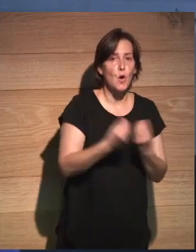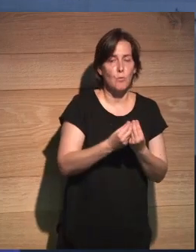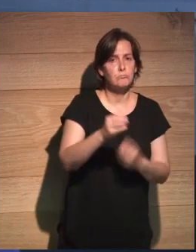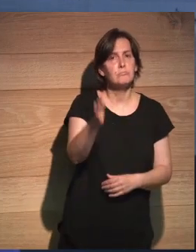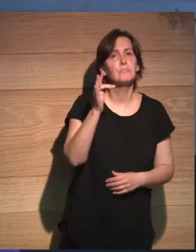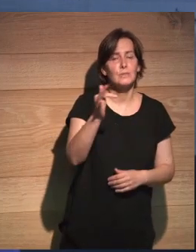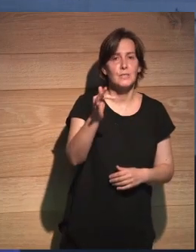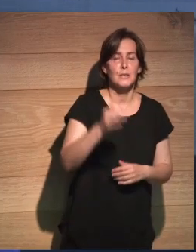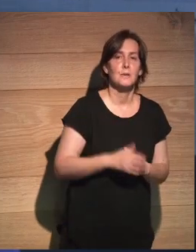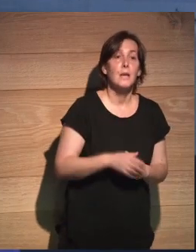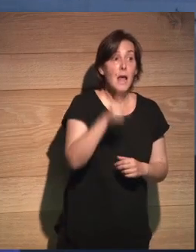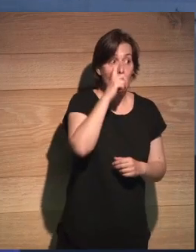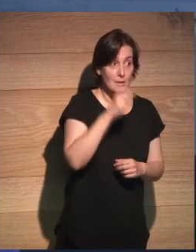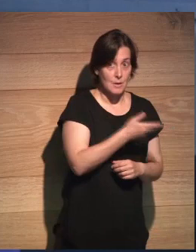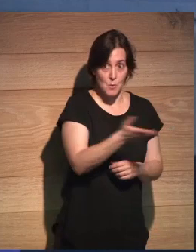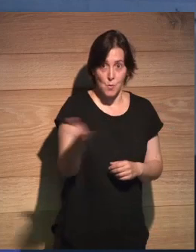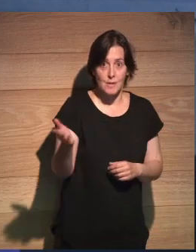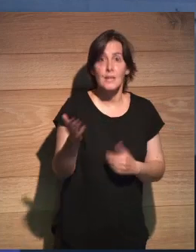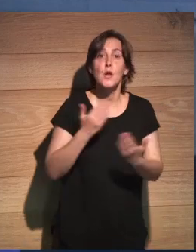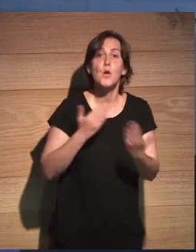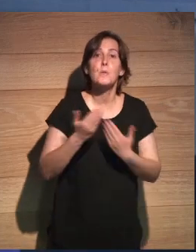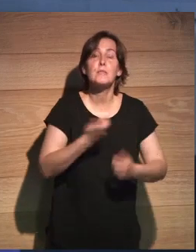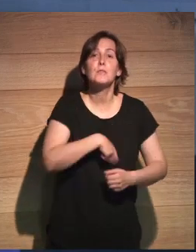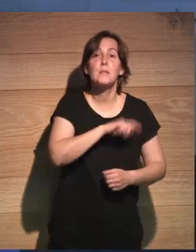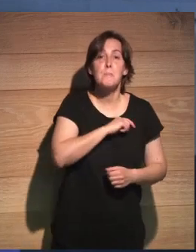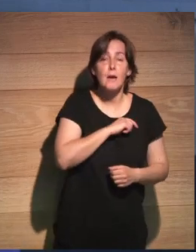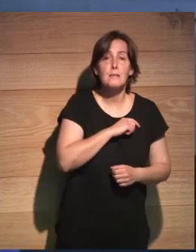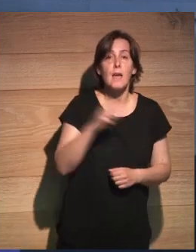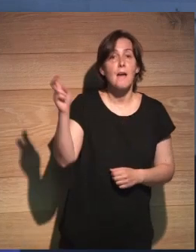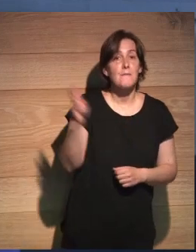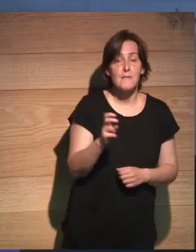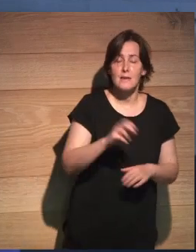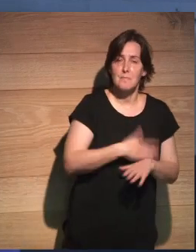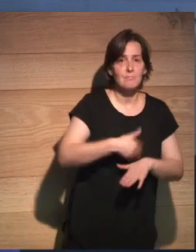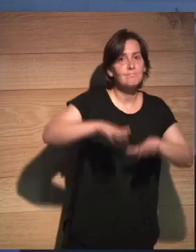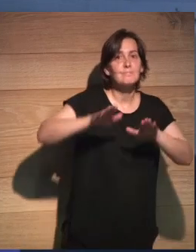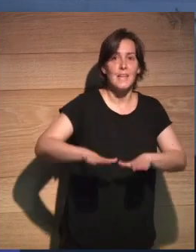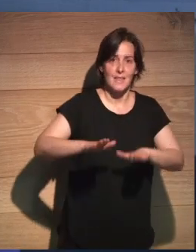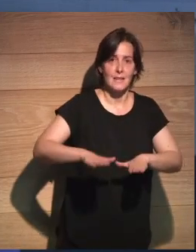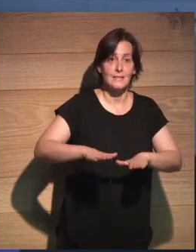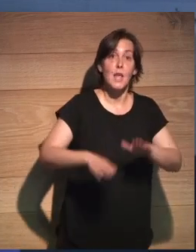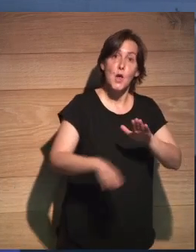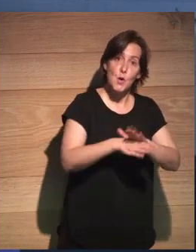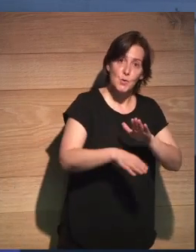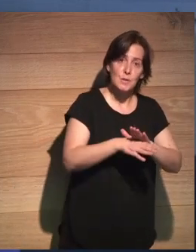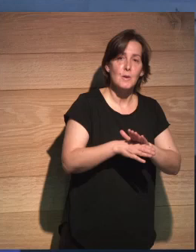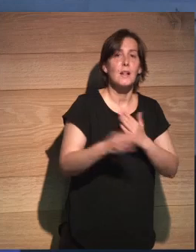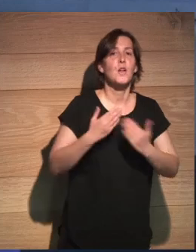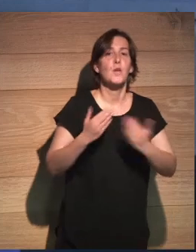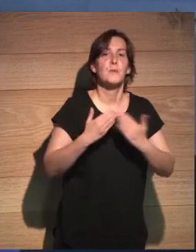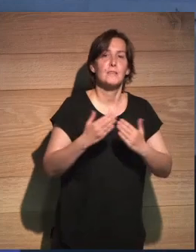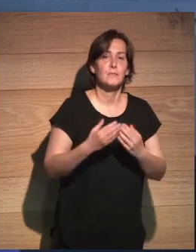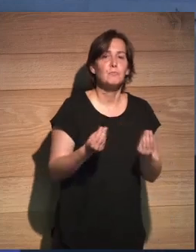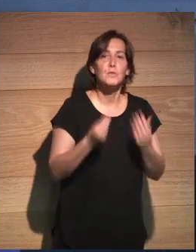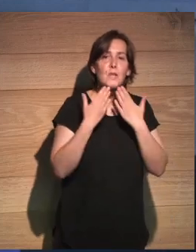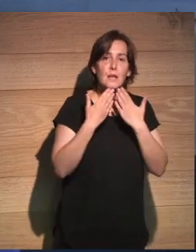optimismo. Recuerden, The Conversation España ha venido para quedarse. Continuemos la conversación.